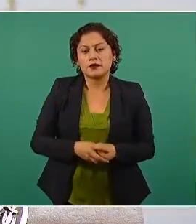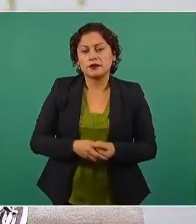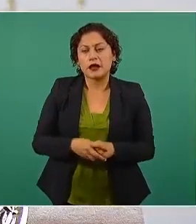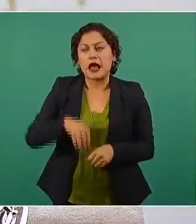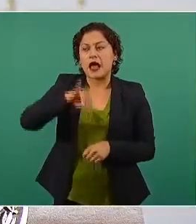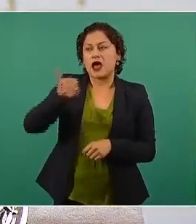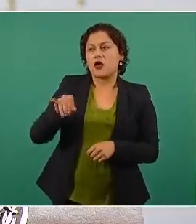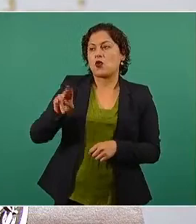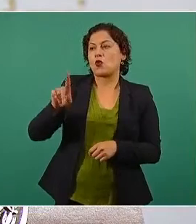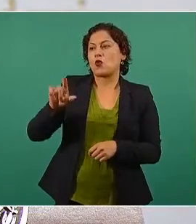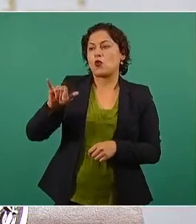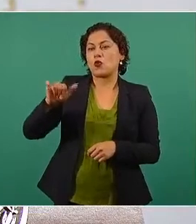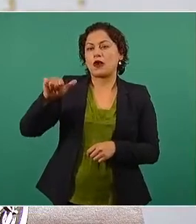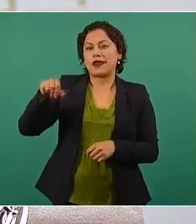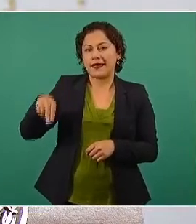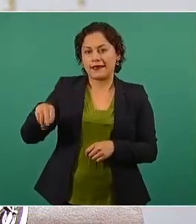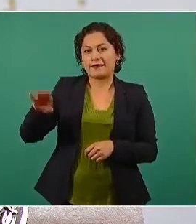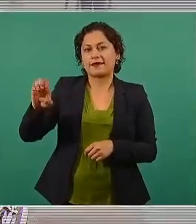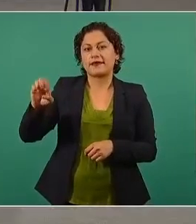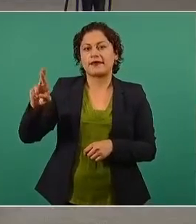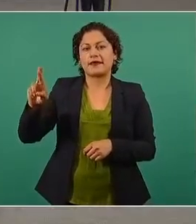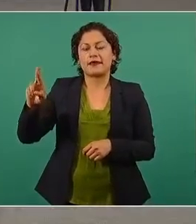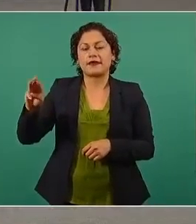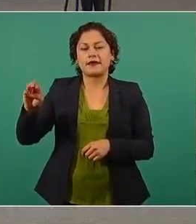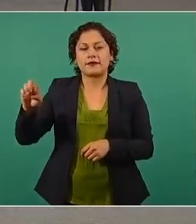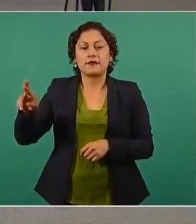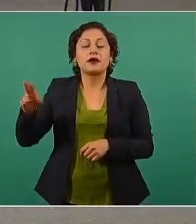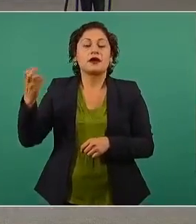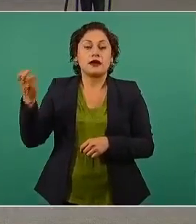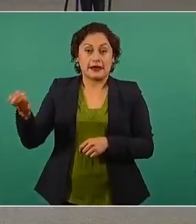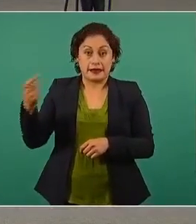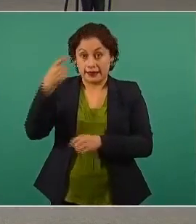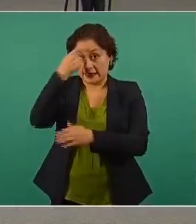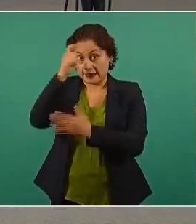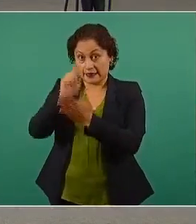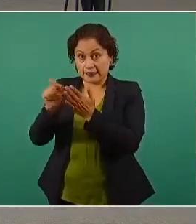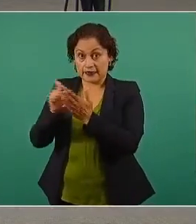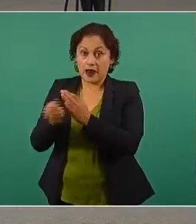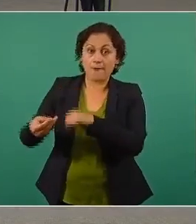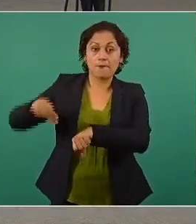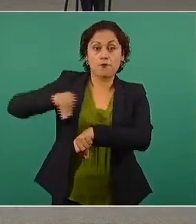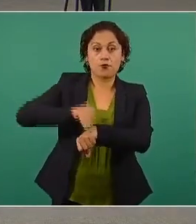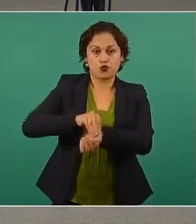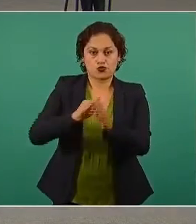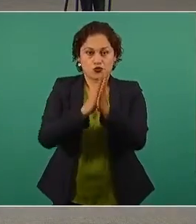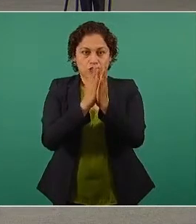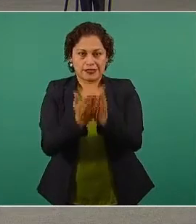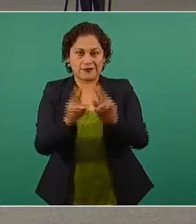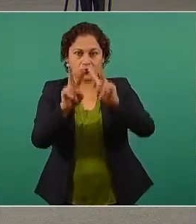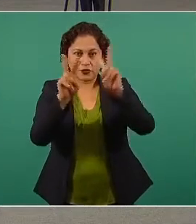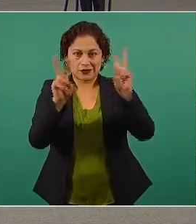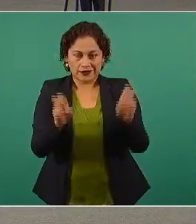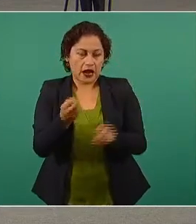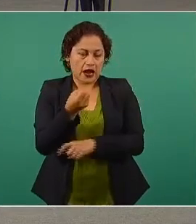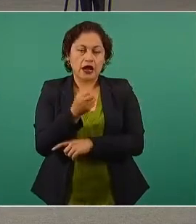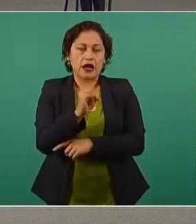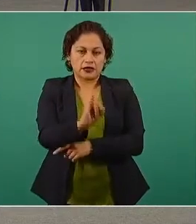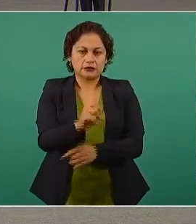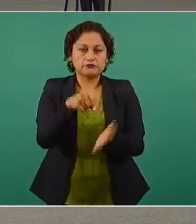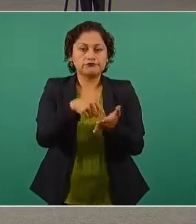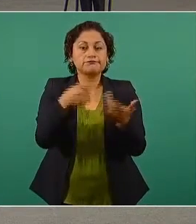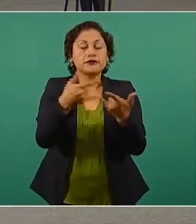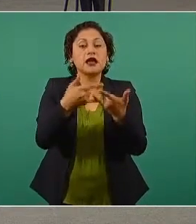Julián Herbert, le puso así al libro, que trata